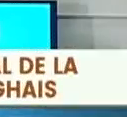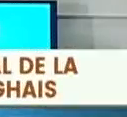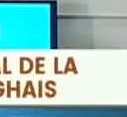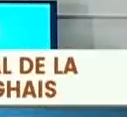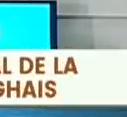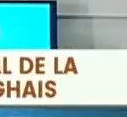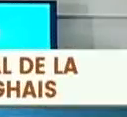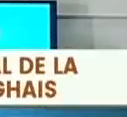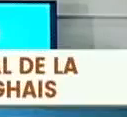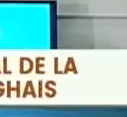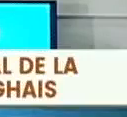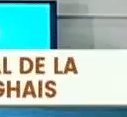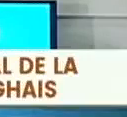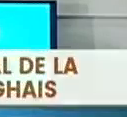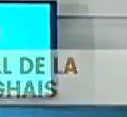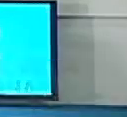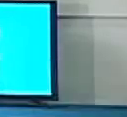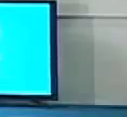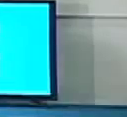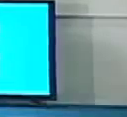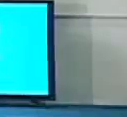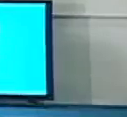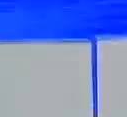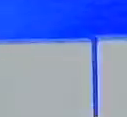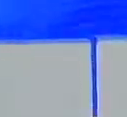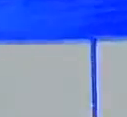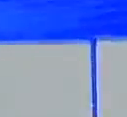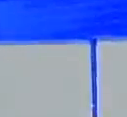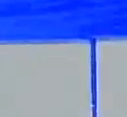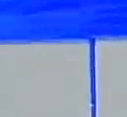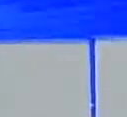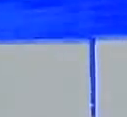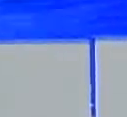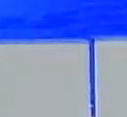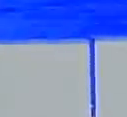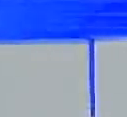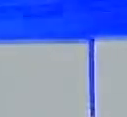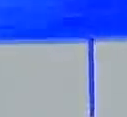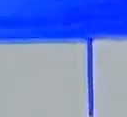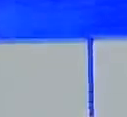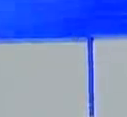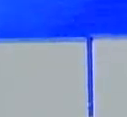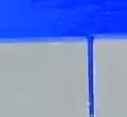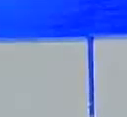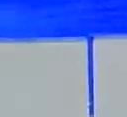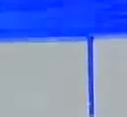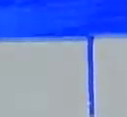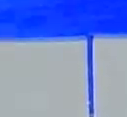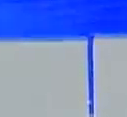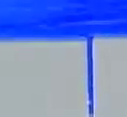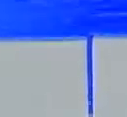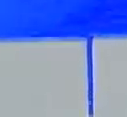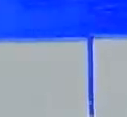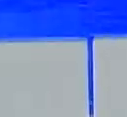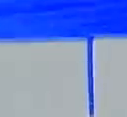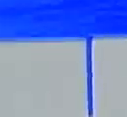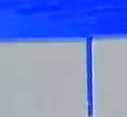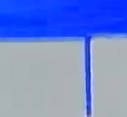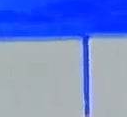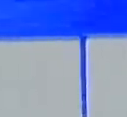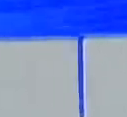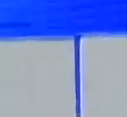Mohamed Barquindo se ganó el amor profundo del pueblo venezolano. Nunca nos abandonó en los tiempos complejos.